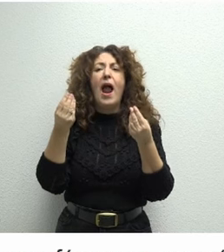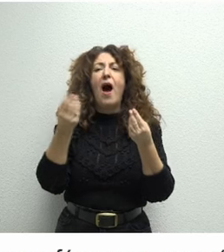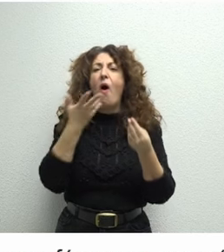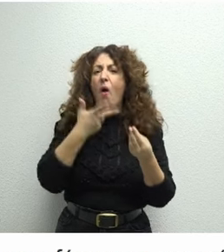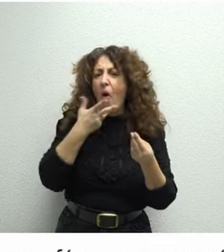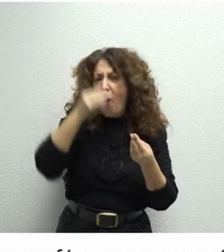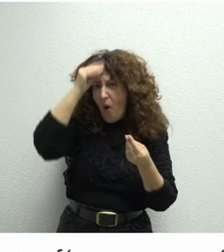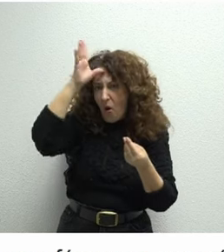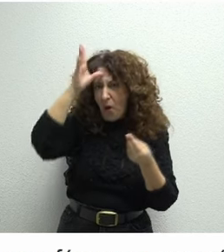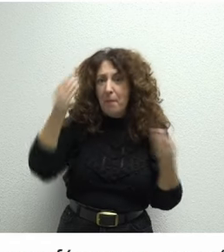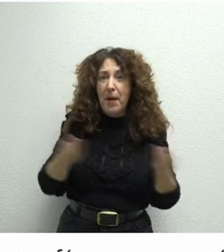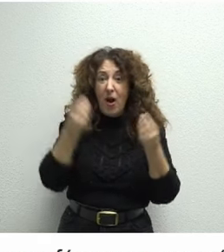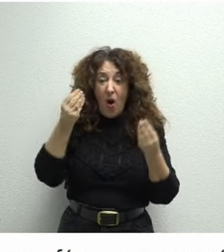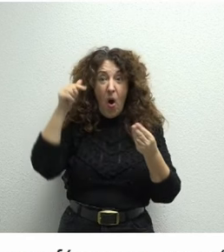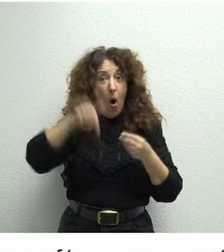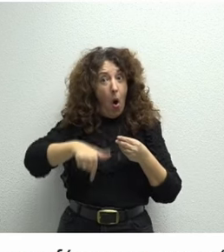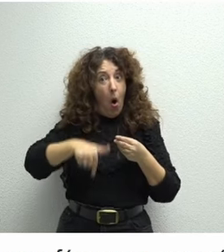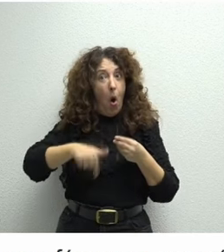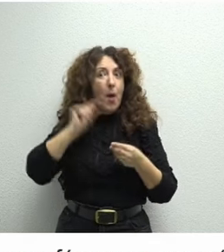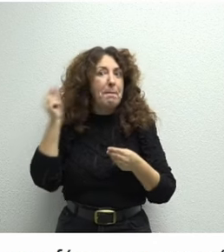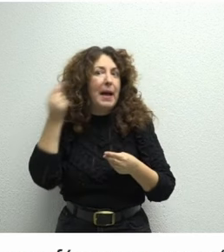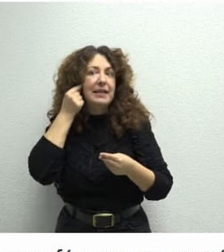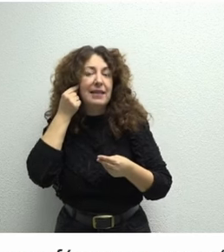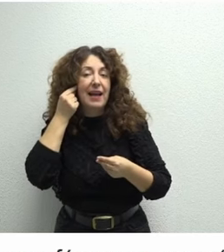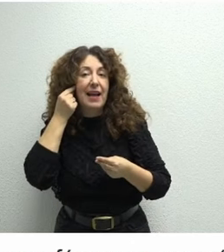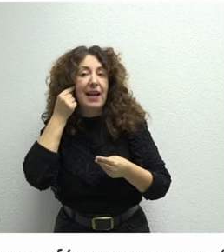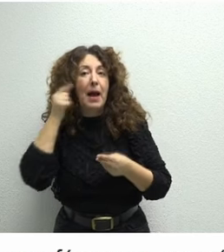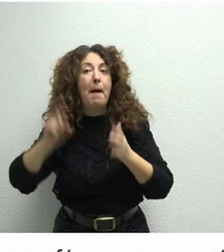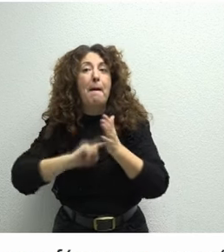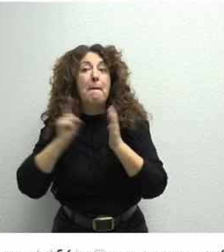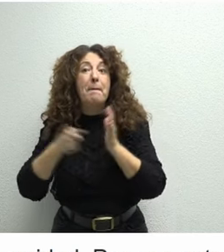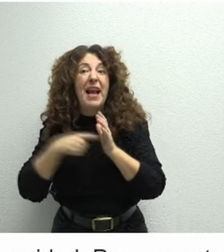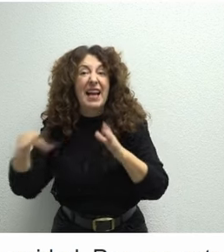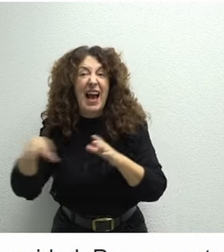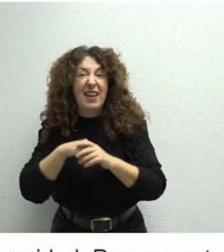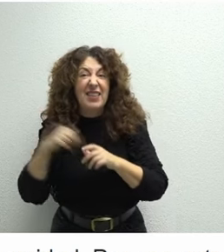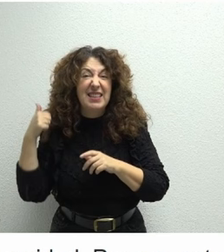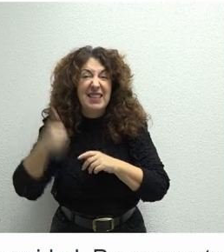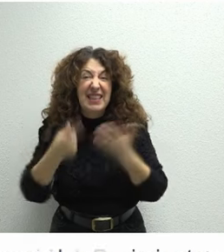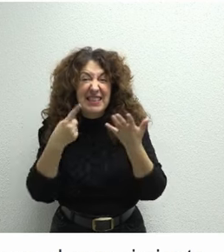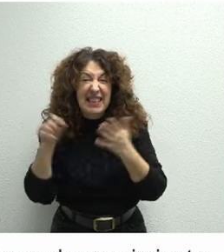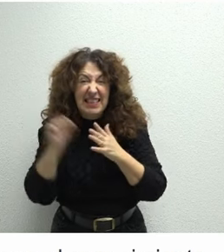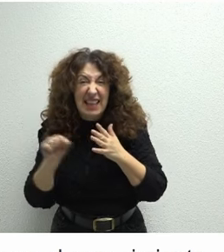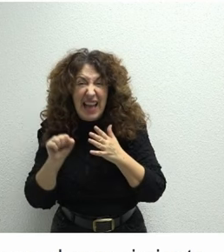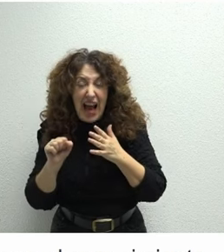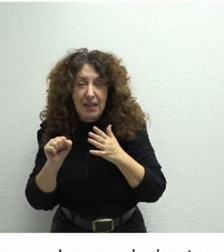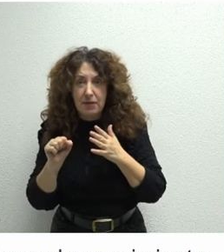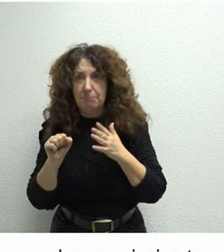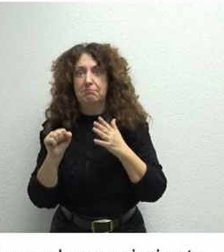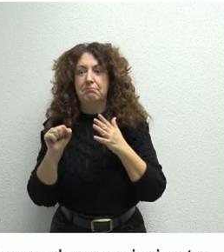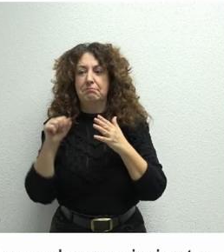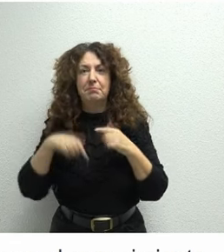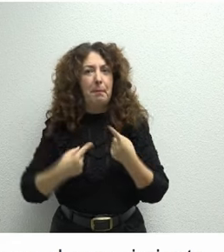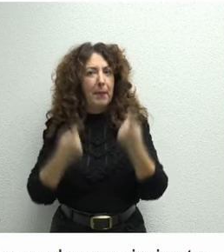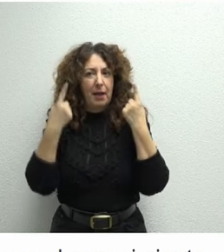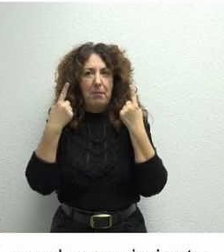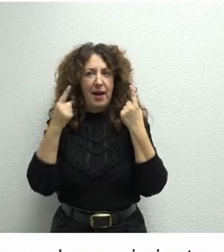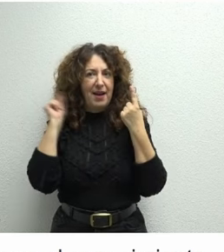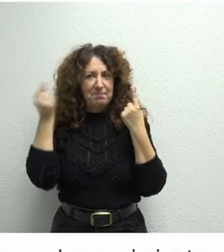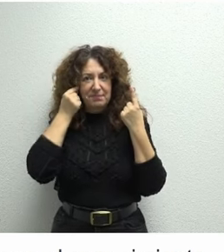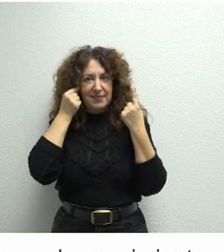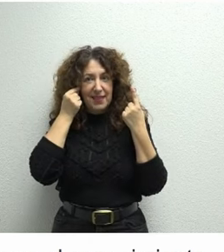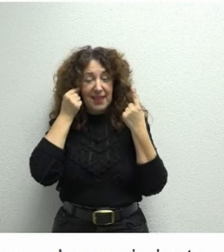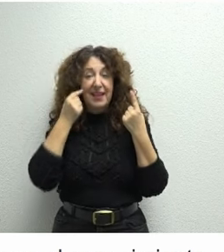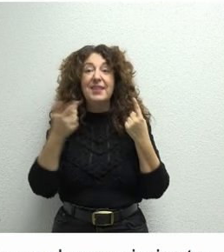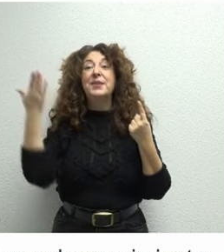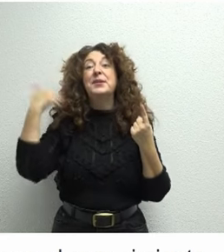me enteré hoy Perdonen por la ignorancia que plena inclusión lleva 60 años de historia y y bueno eh cuando le pedí